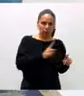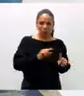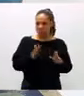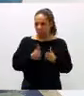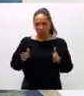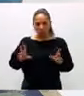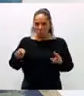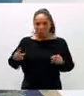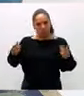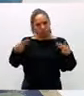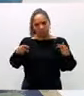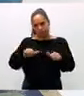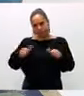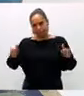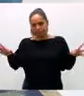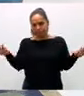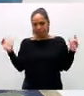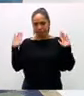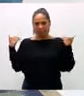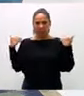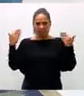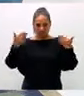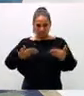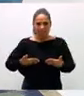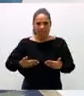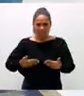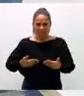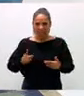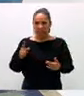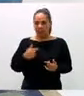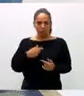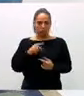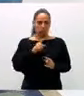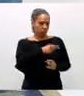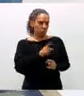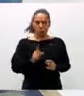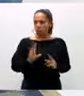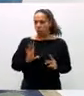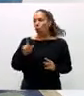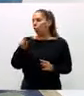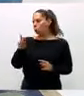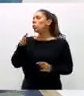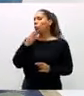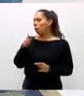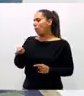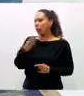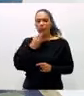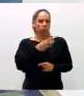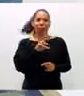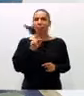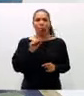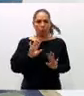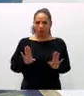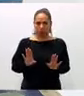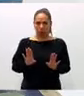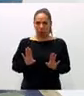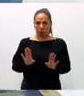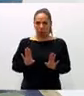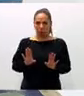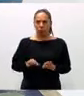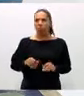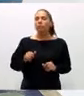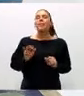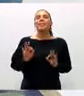que es moderadora no está sancionando ni dándole la razón a uno ni a otro, y tampoco está